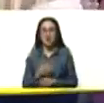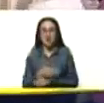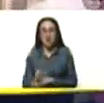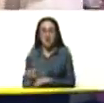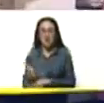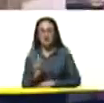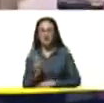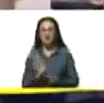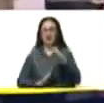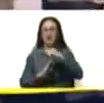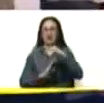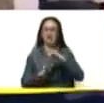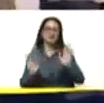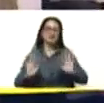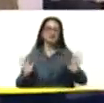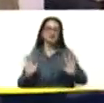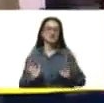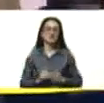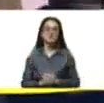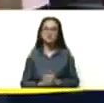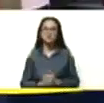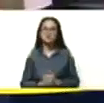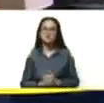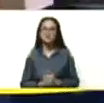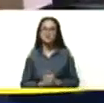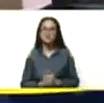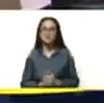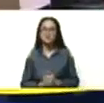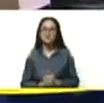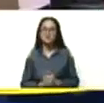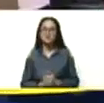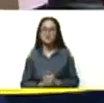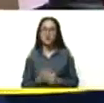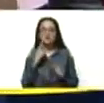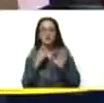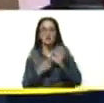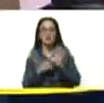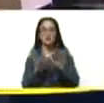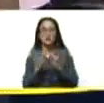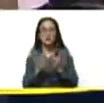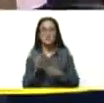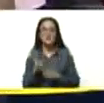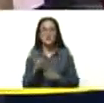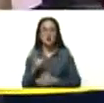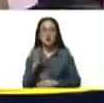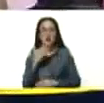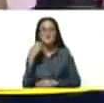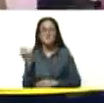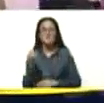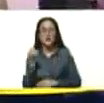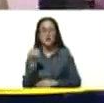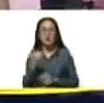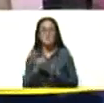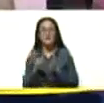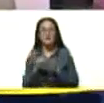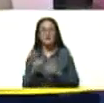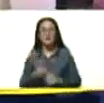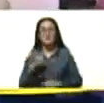con burocracia. Y vamos a demostrarle al mundo que el Metro de Caracas vuelve a ser el mejor metro del mundo, el más